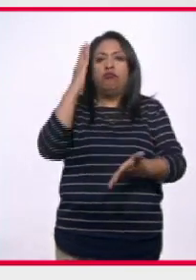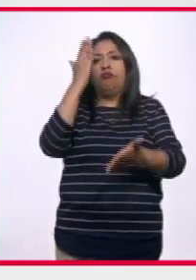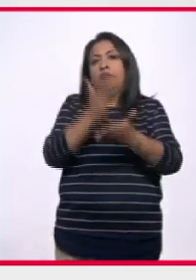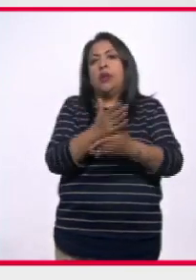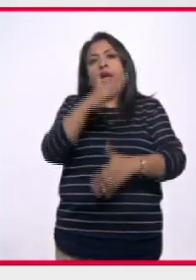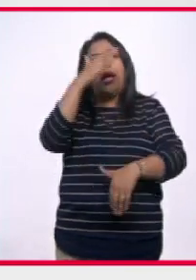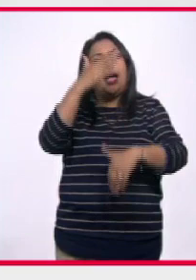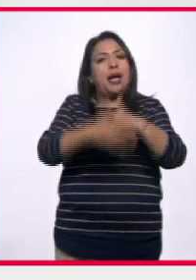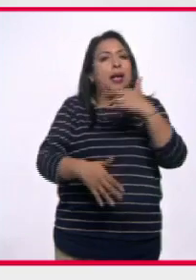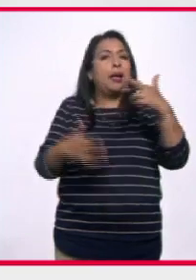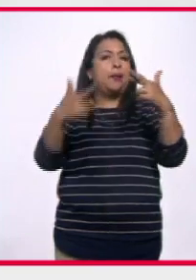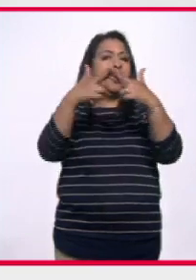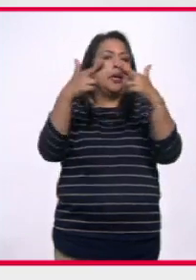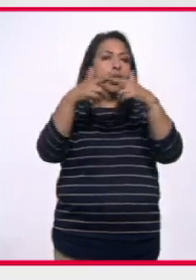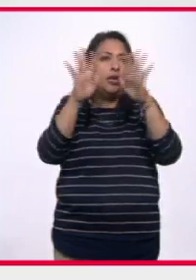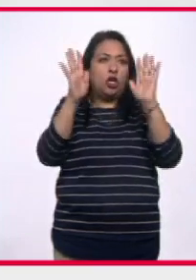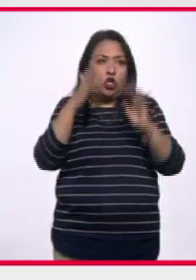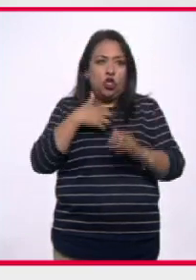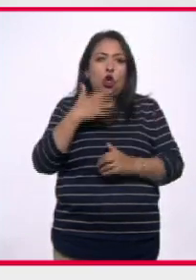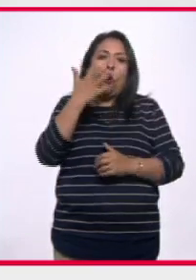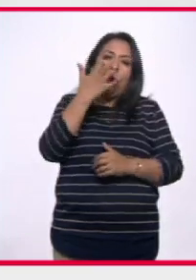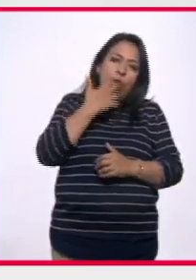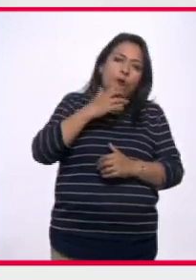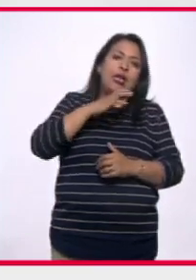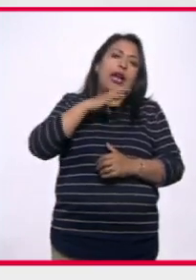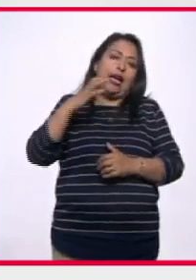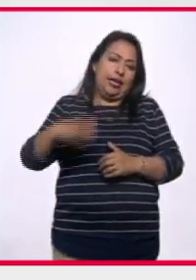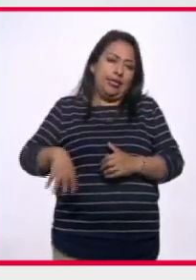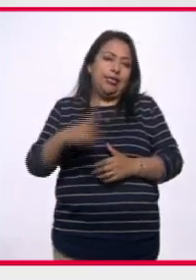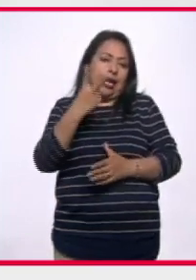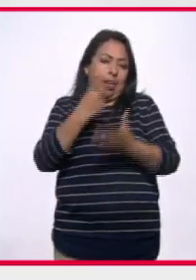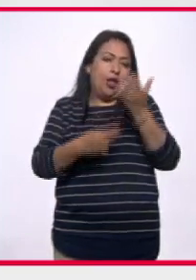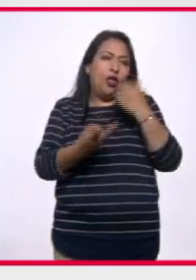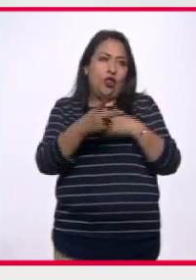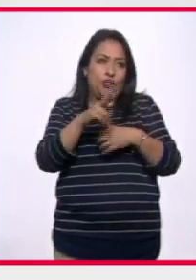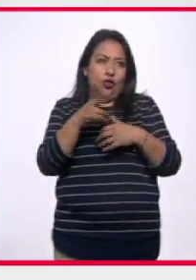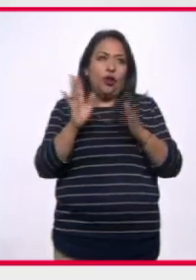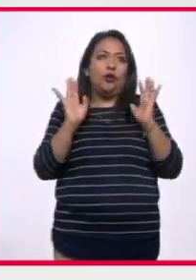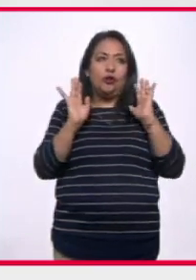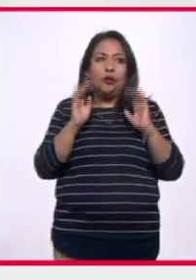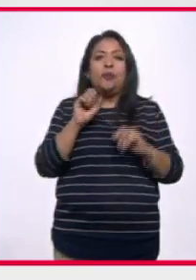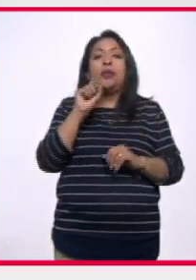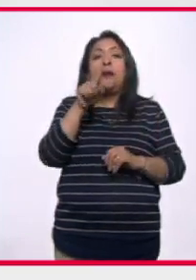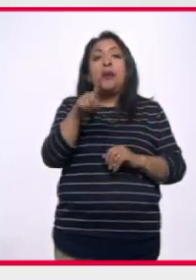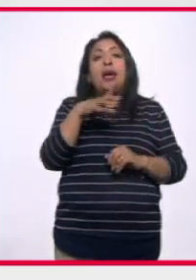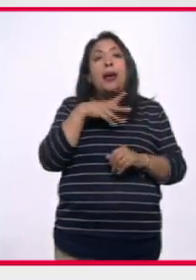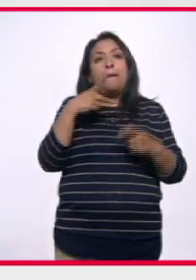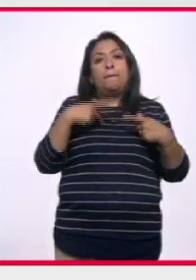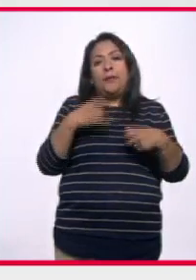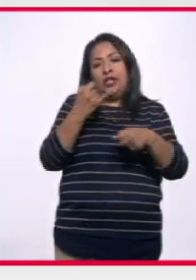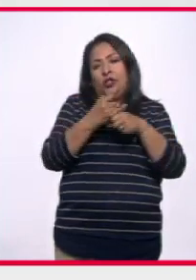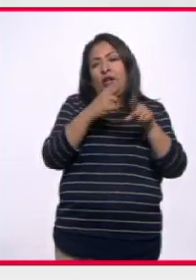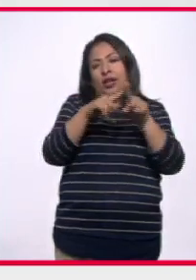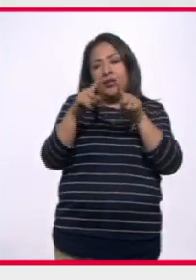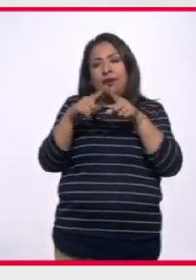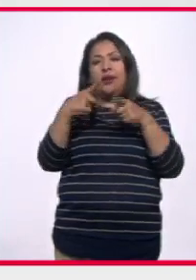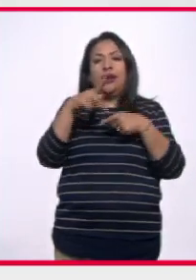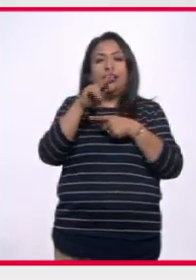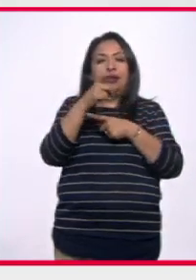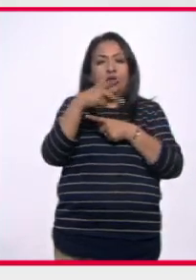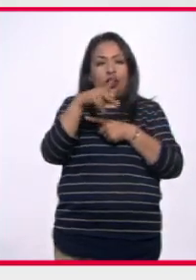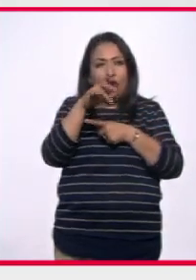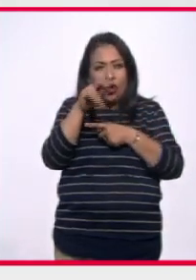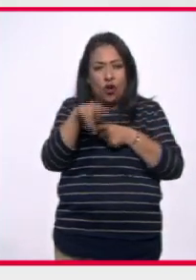de la reunión pero soy judía cristiana converse además con todos los personajes que narran kim con